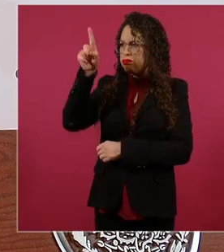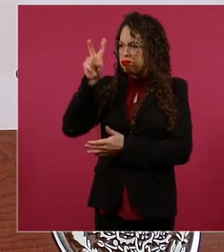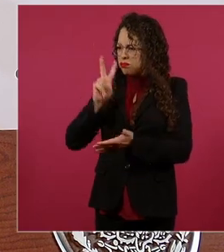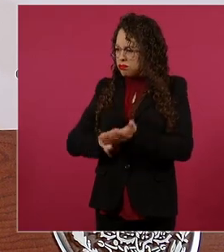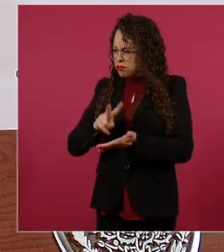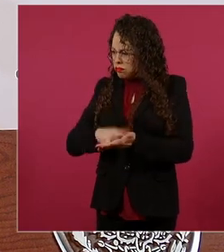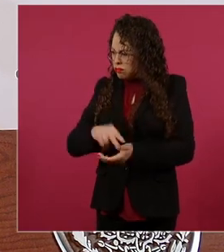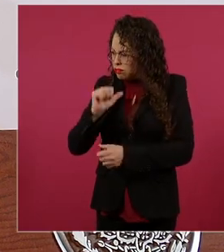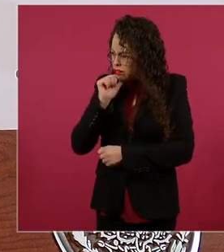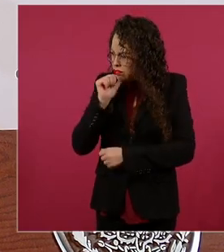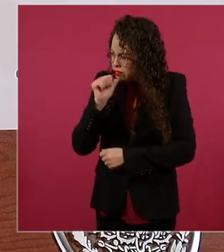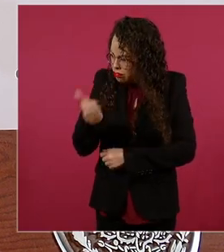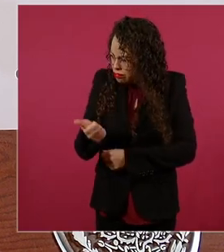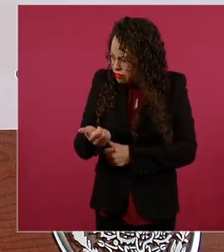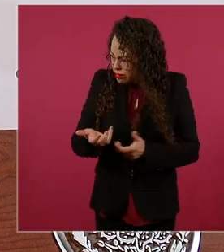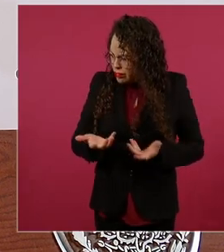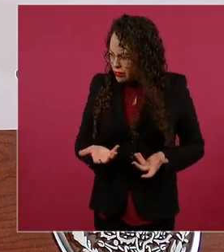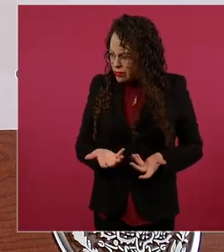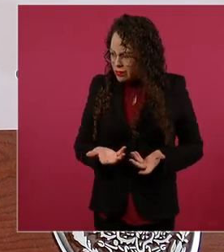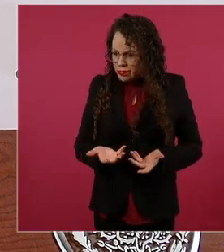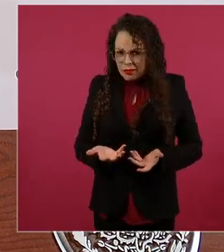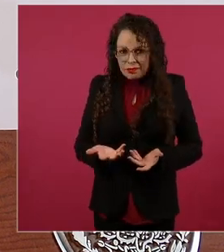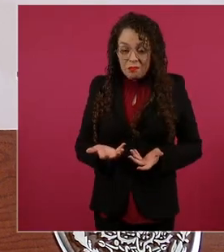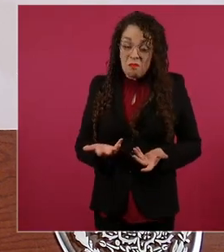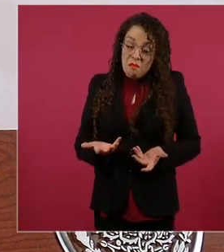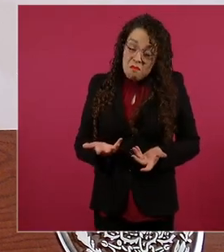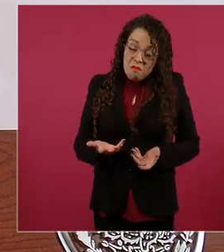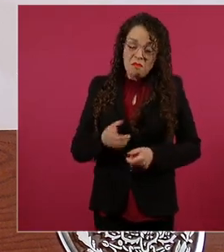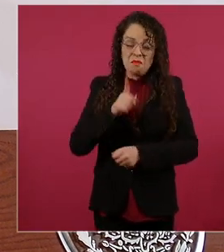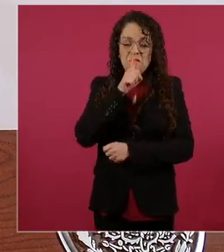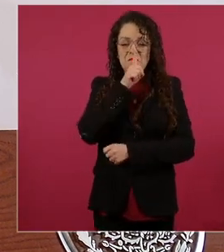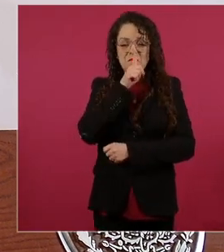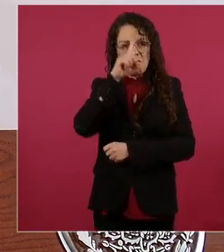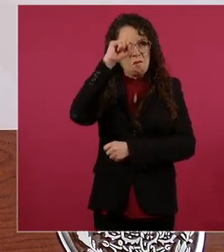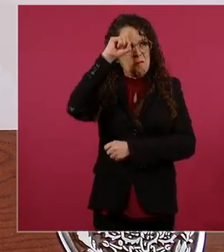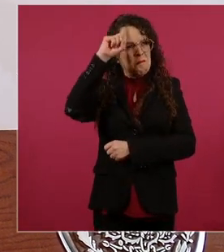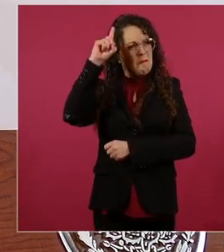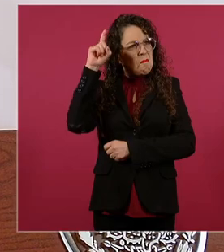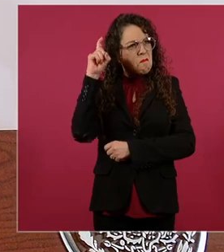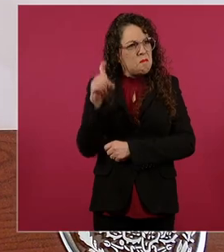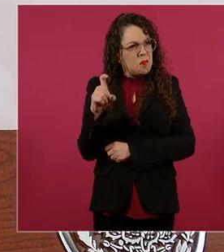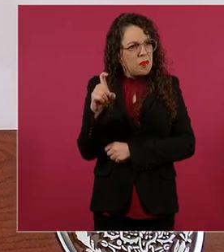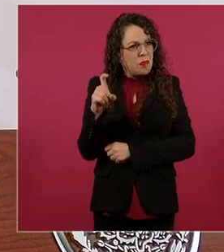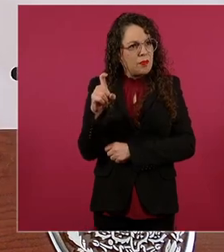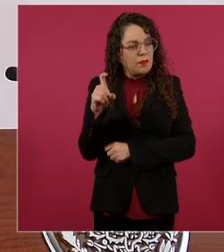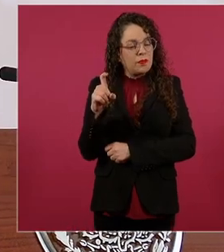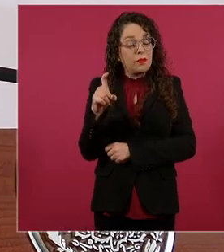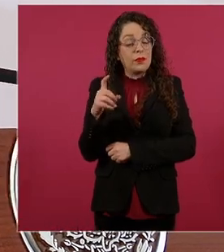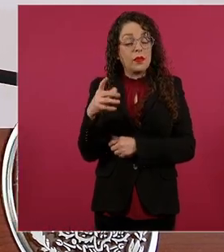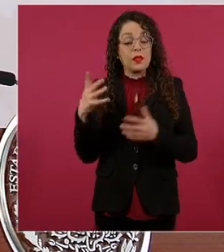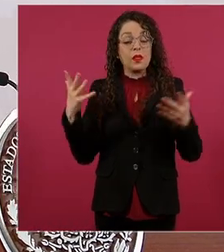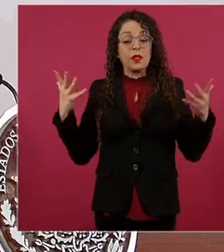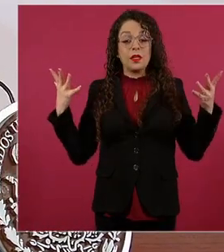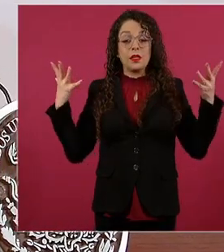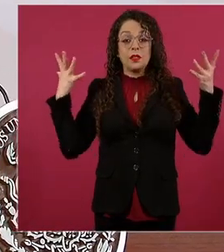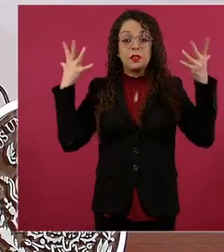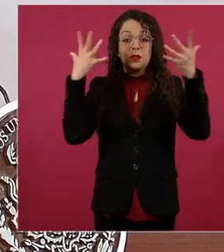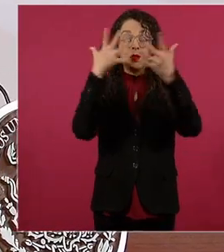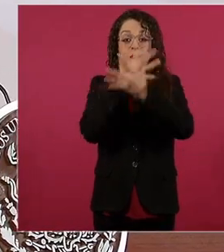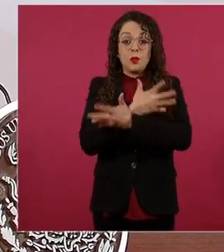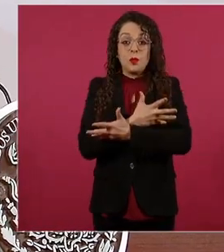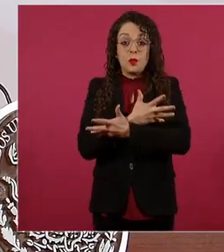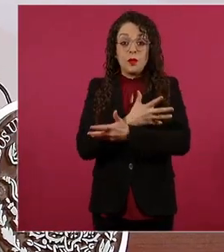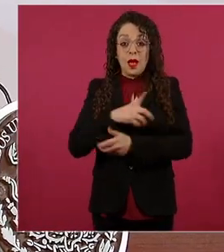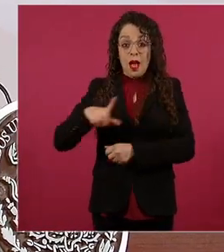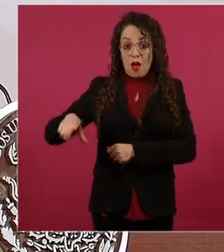de los ferrocarriles y luego al momento que se les rescata